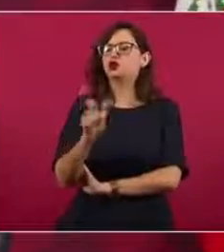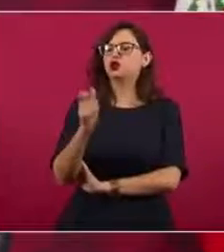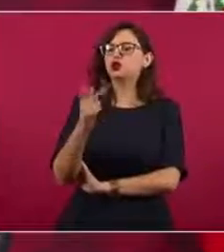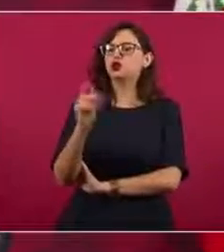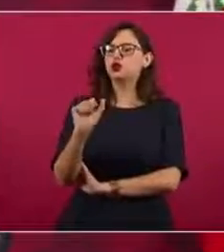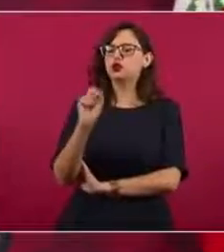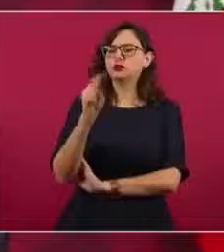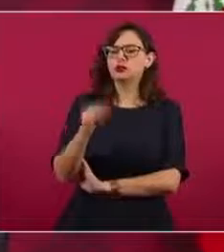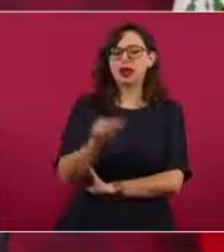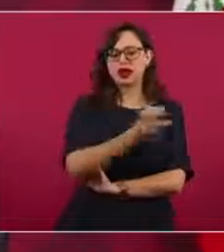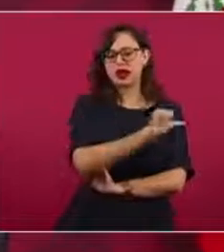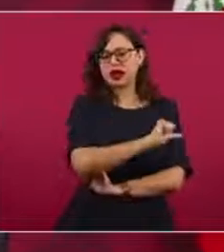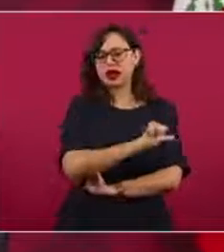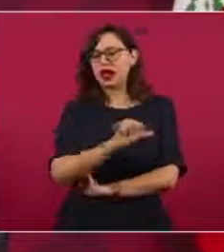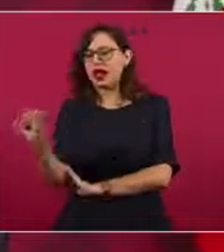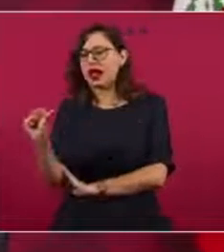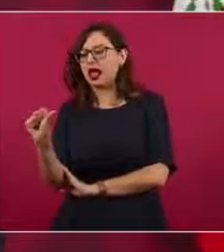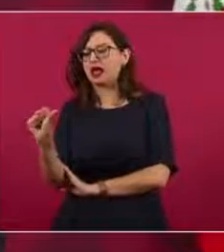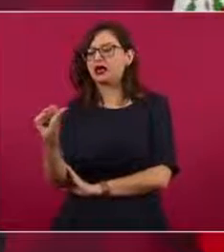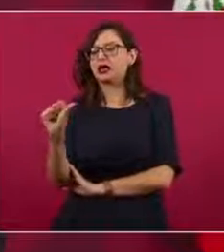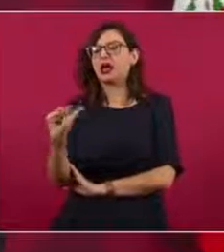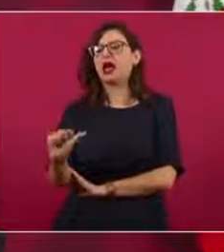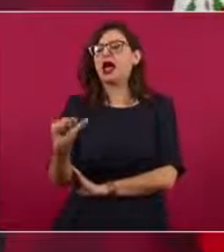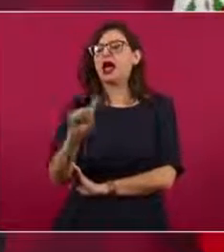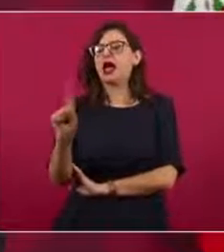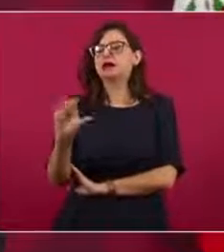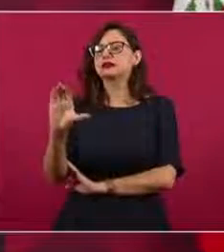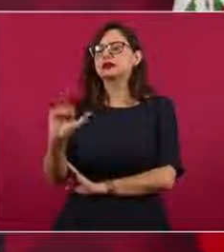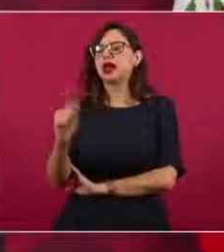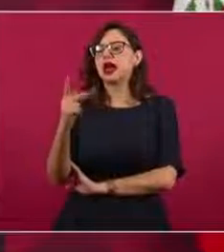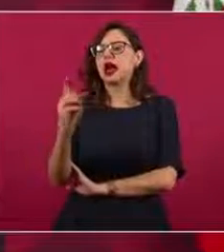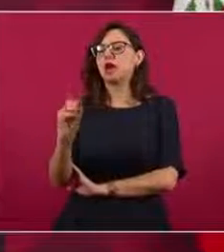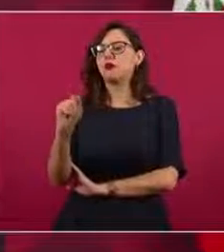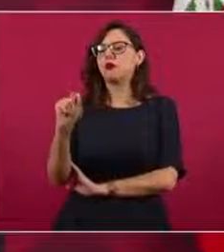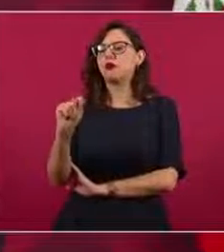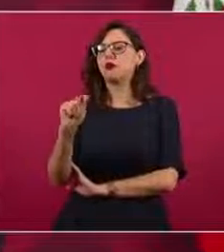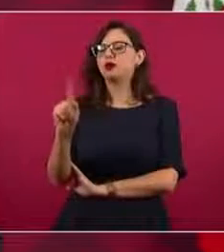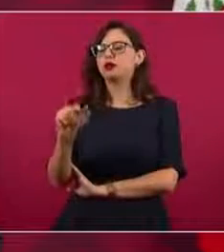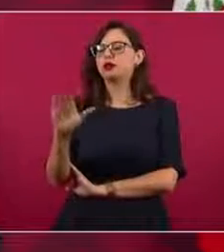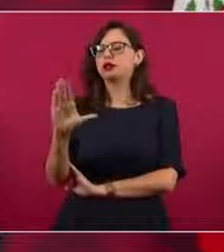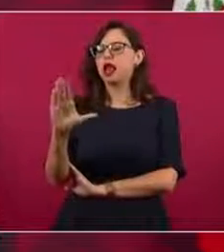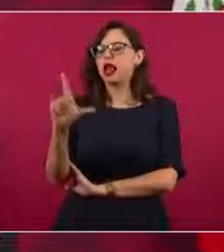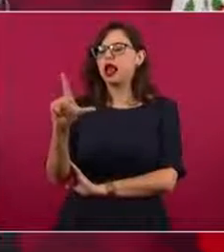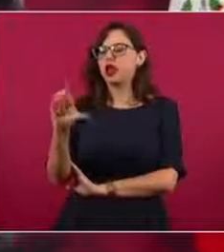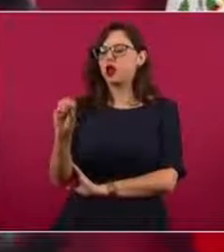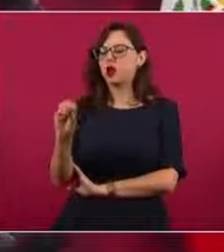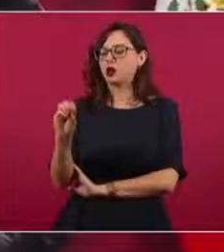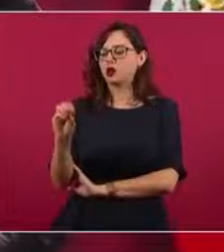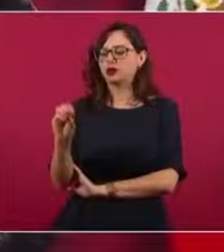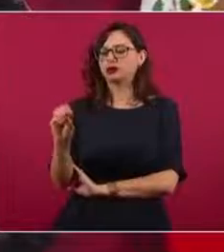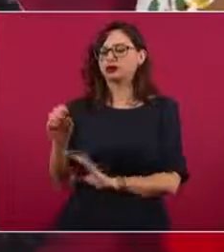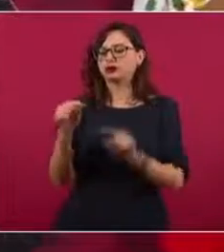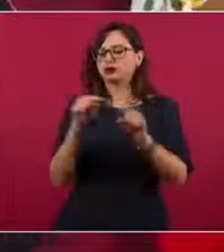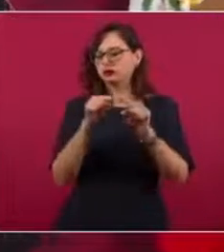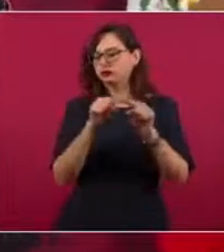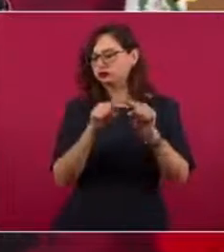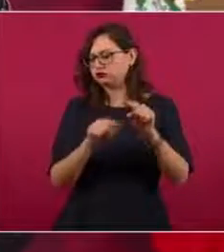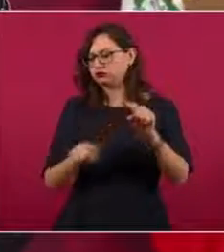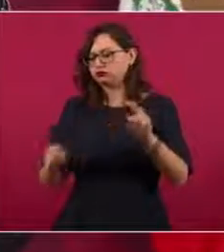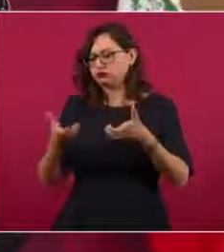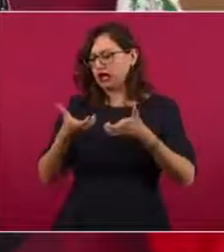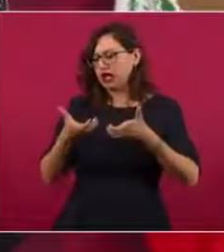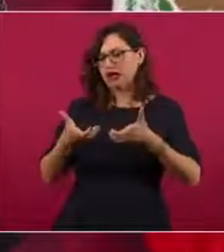de Tuxpan a Azcapotzalco, que pasan por Veracruz, por